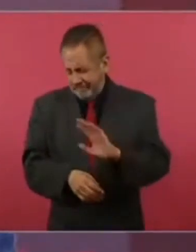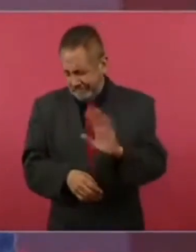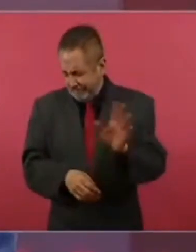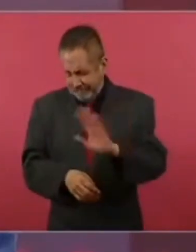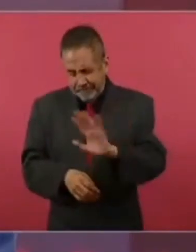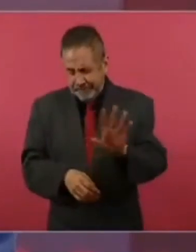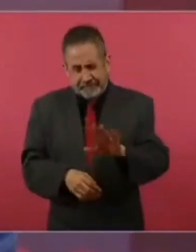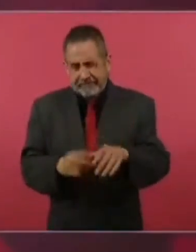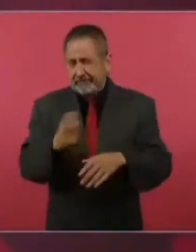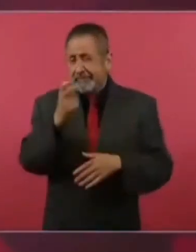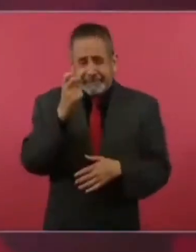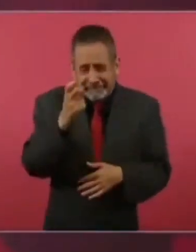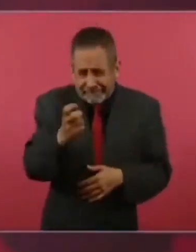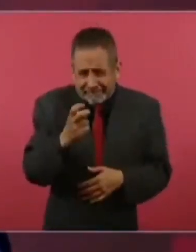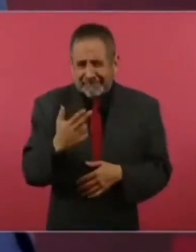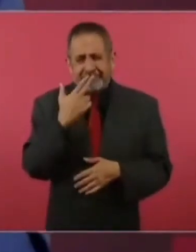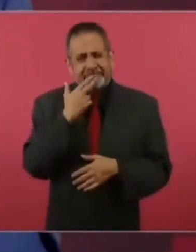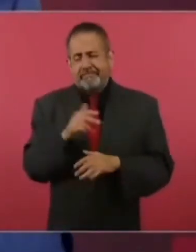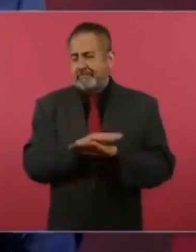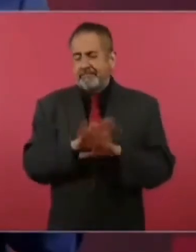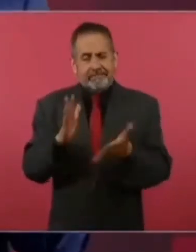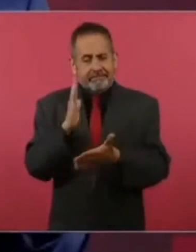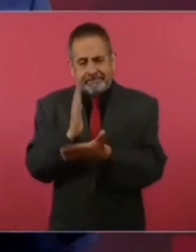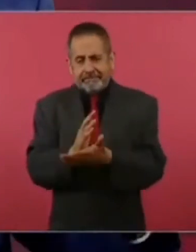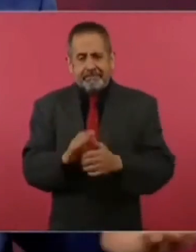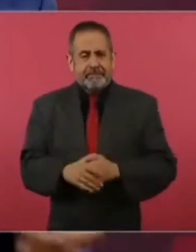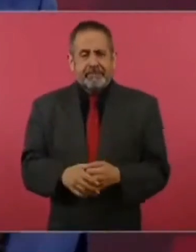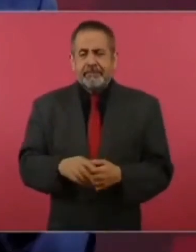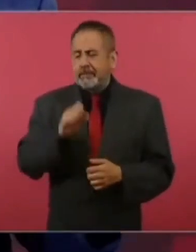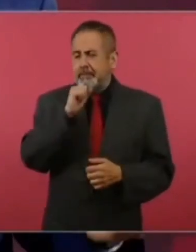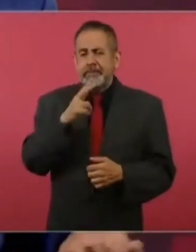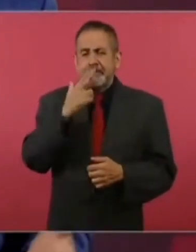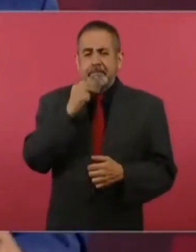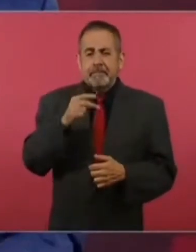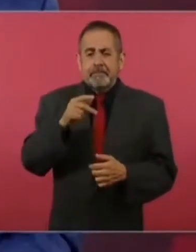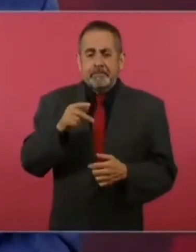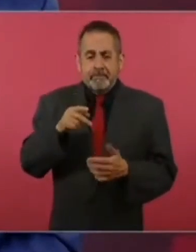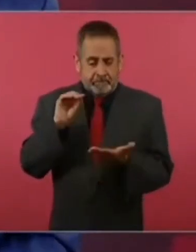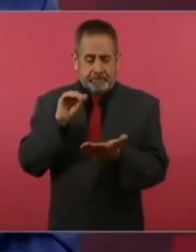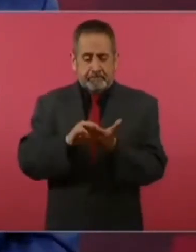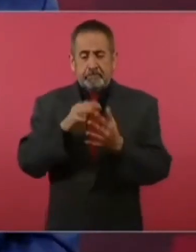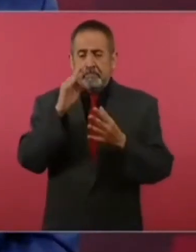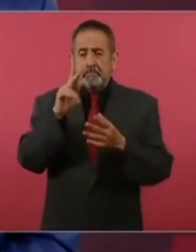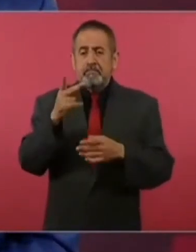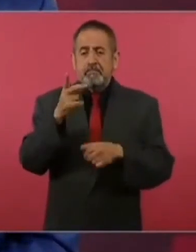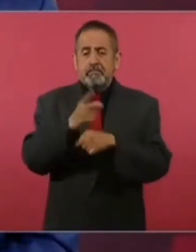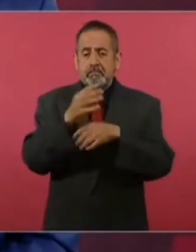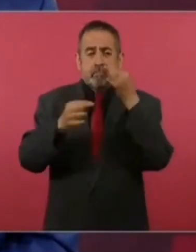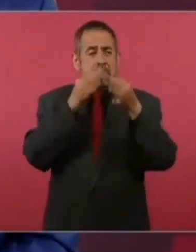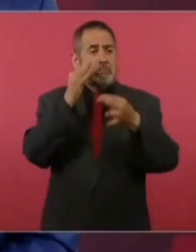No, ya eso no funciona. También no funcionan los publicistas.